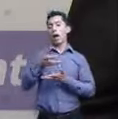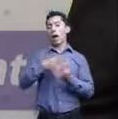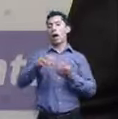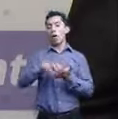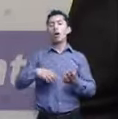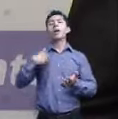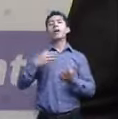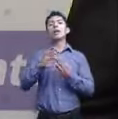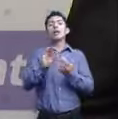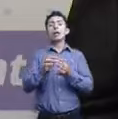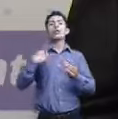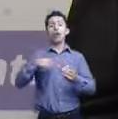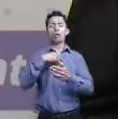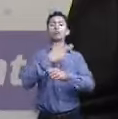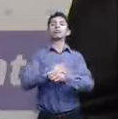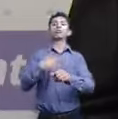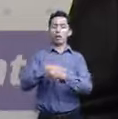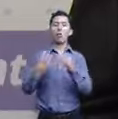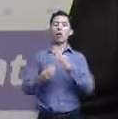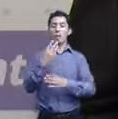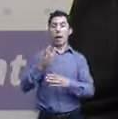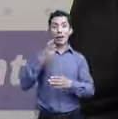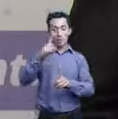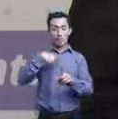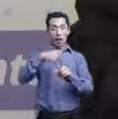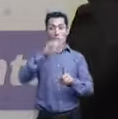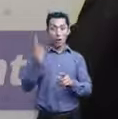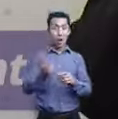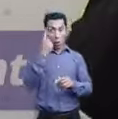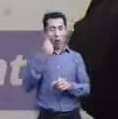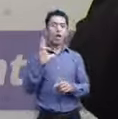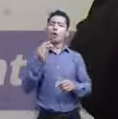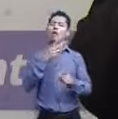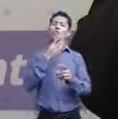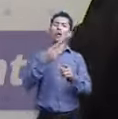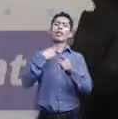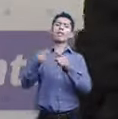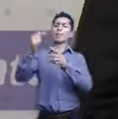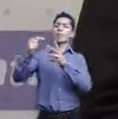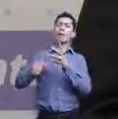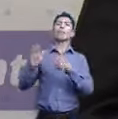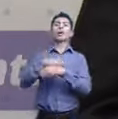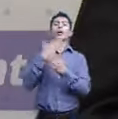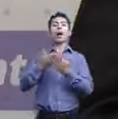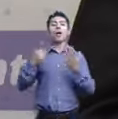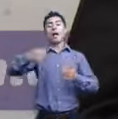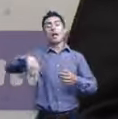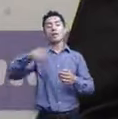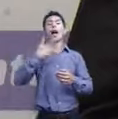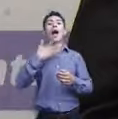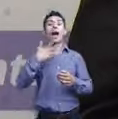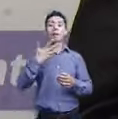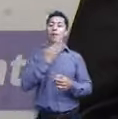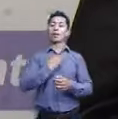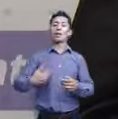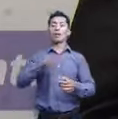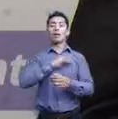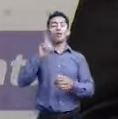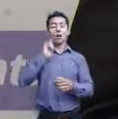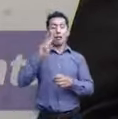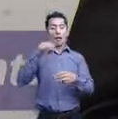Hoy decirles que la vamos a gestionar, no solo esa, sino muchas, muchas más, porque hoy van a tener una presidenta que se